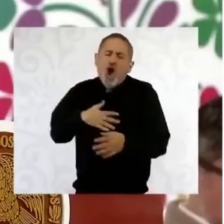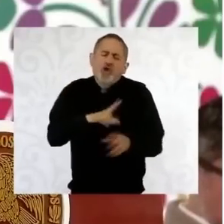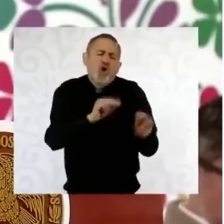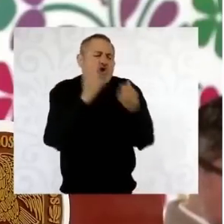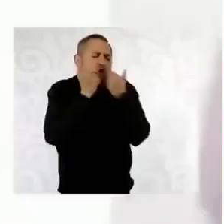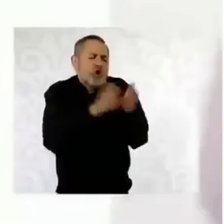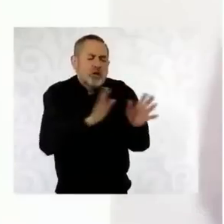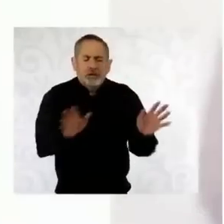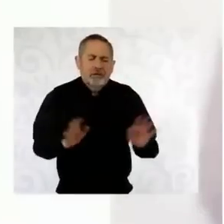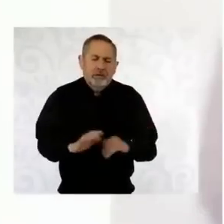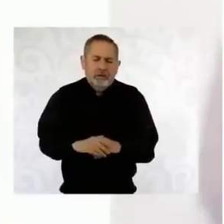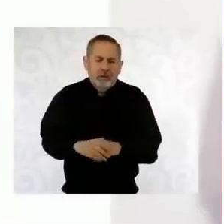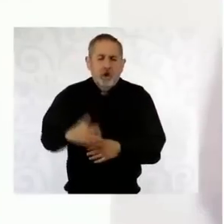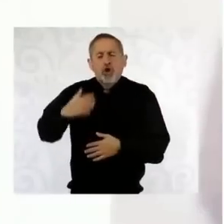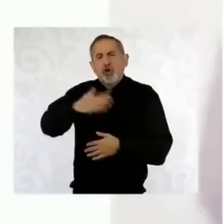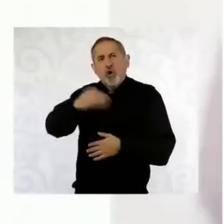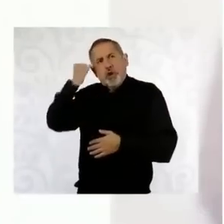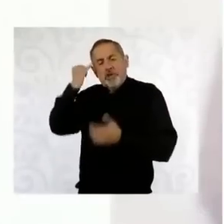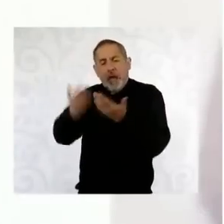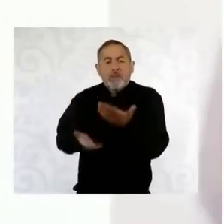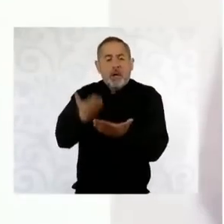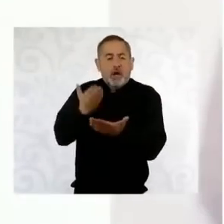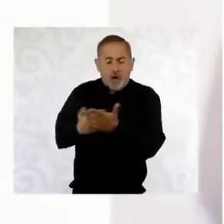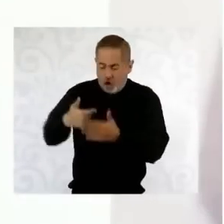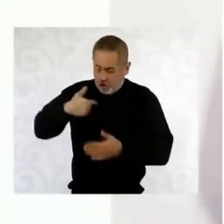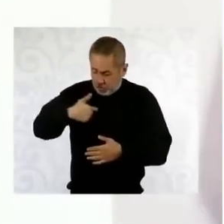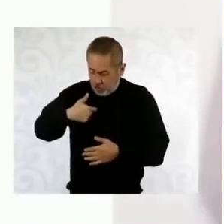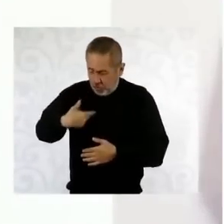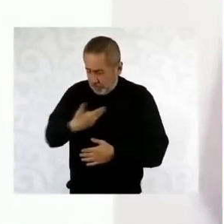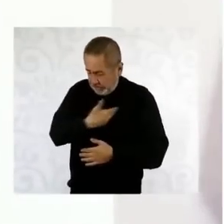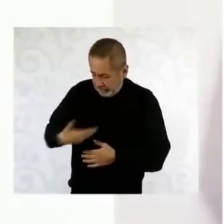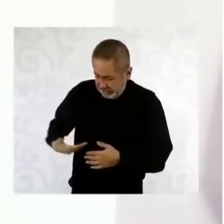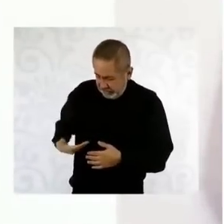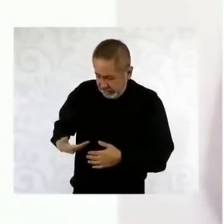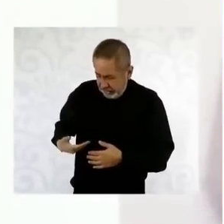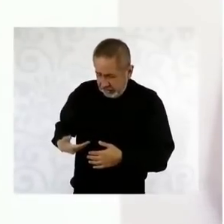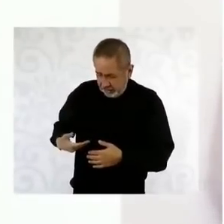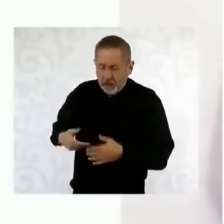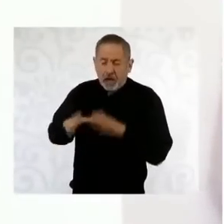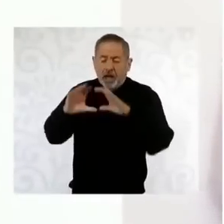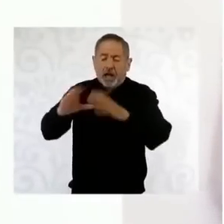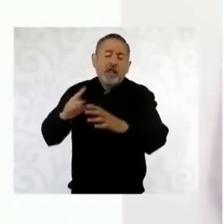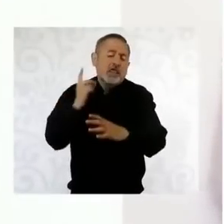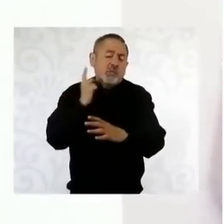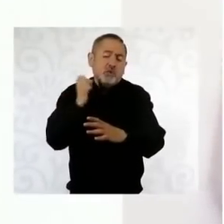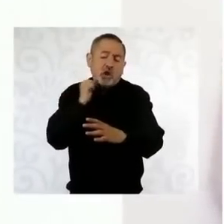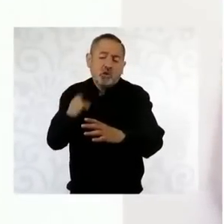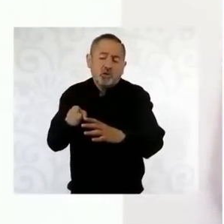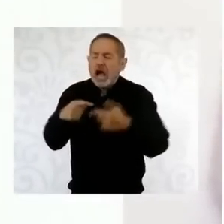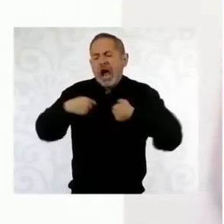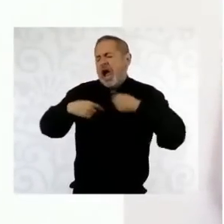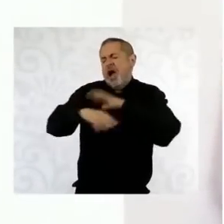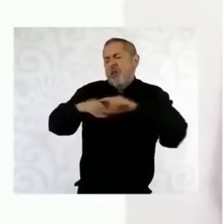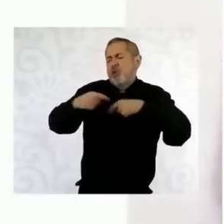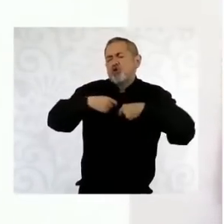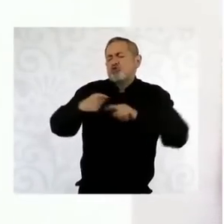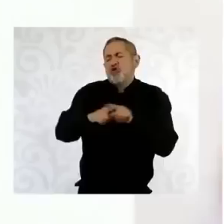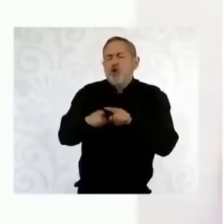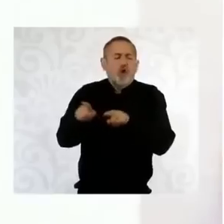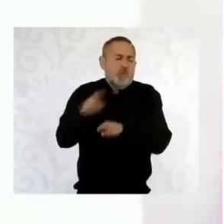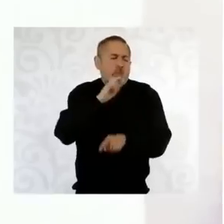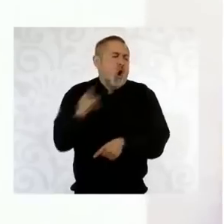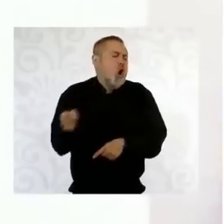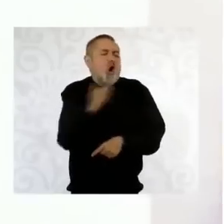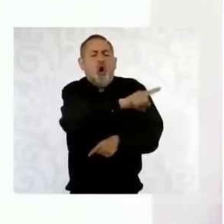dice, bueno, yo propongo que yo gane la presidencia, pero que la Cámara de Diputados y Senadores la gane